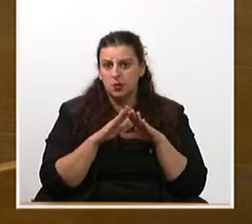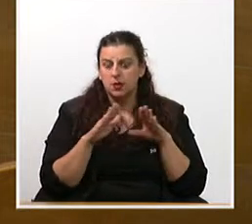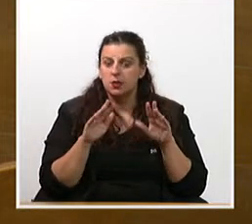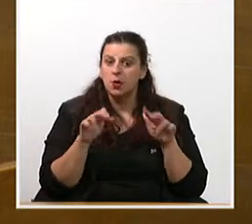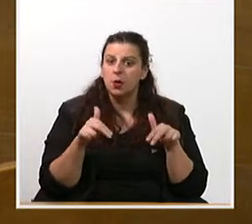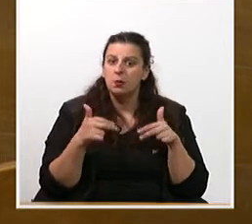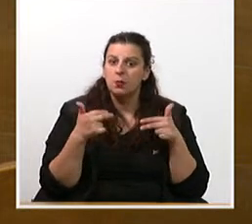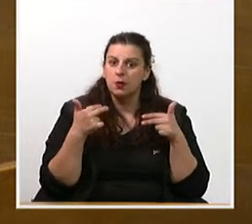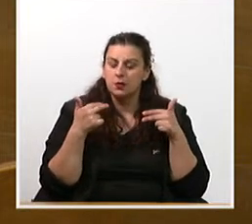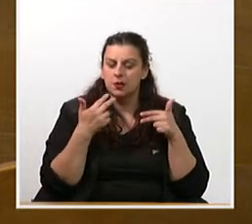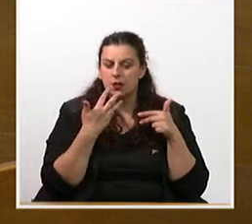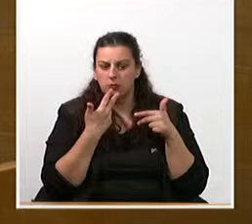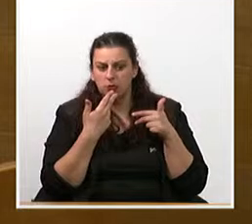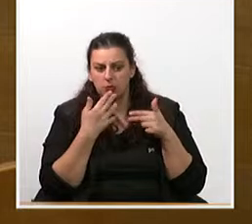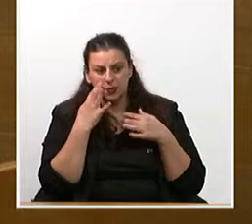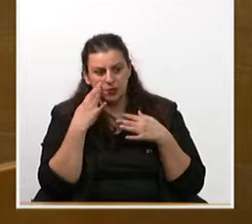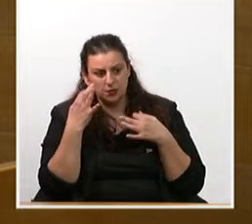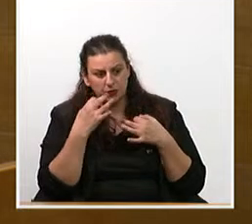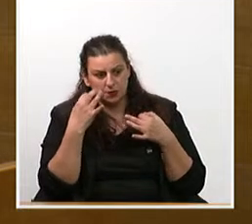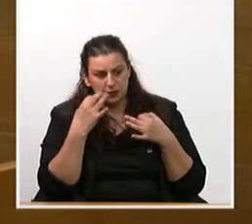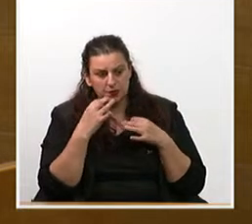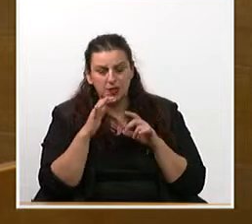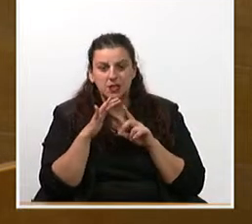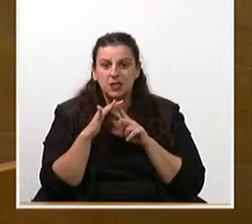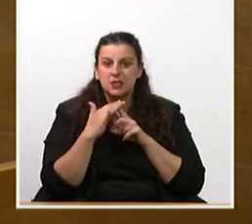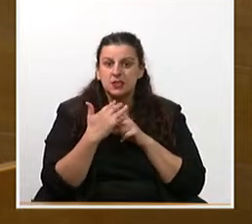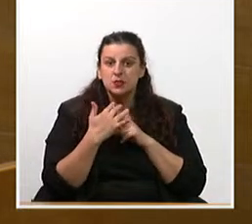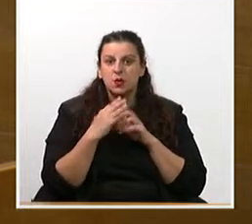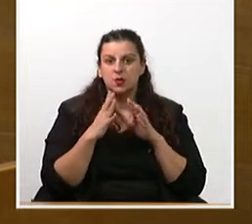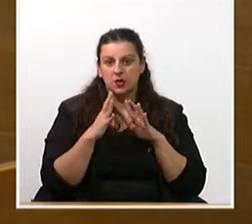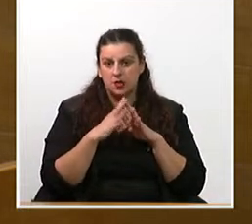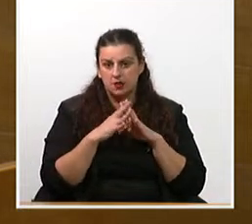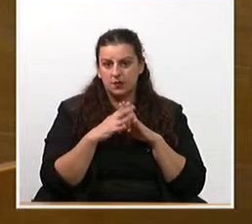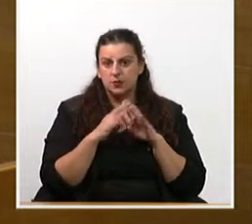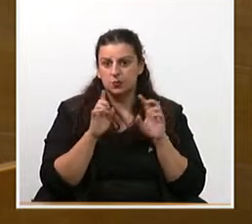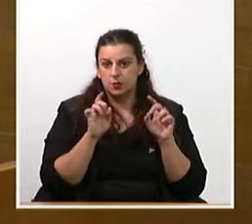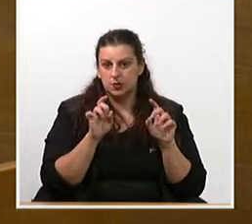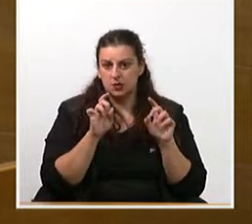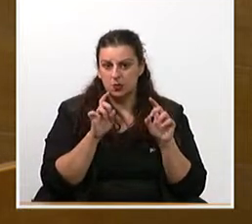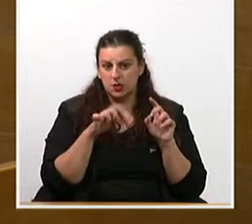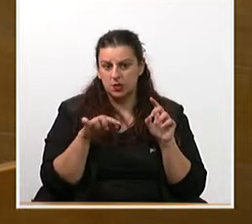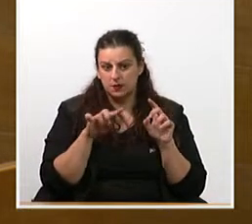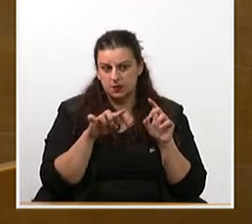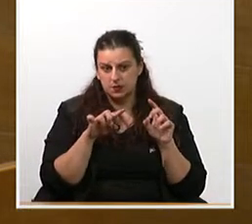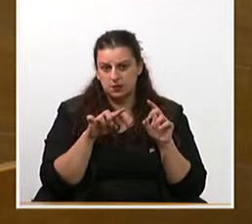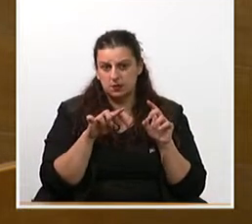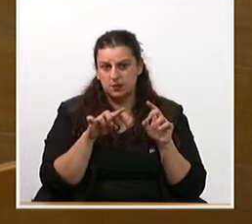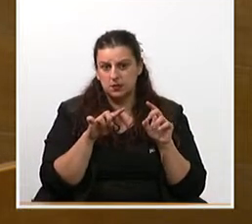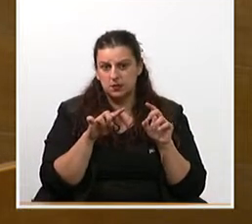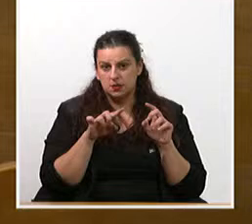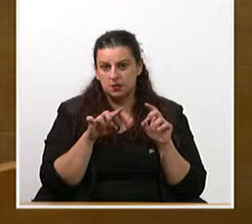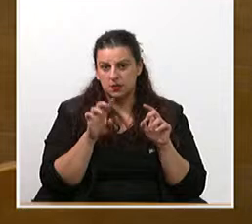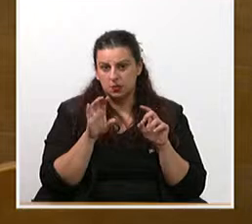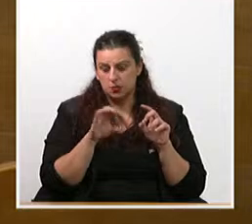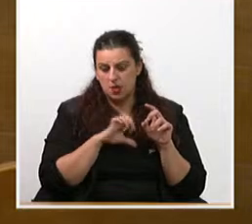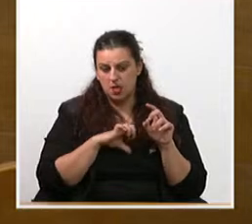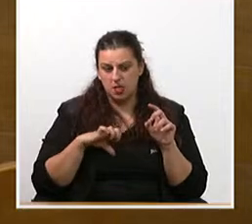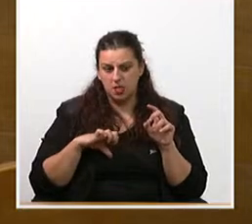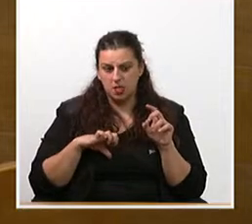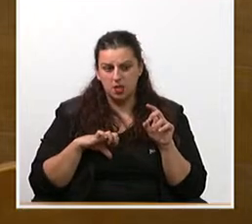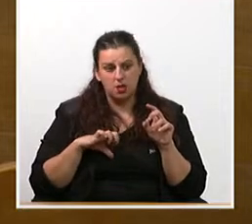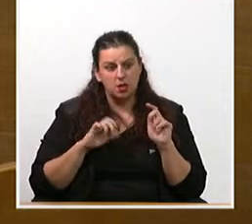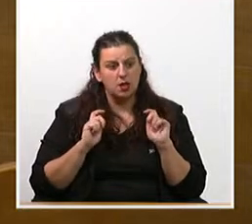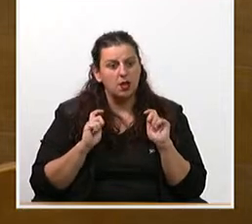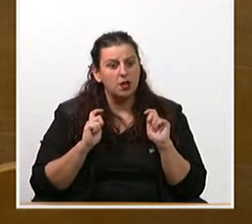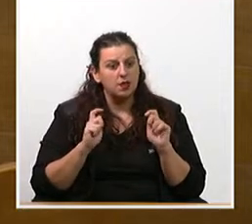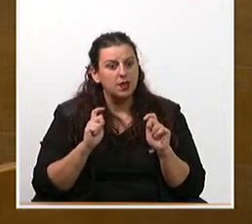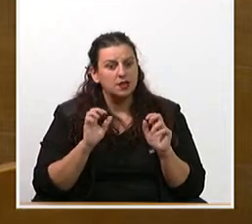tener un conocimiento Real del estado de las infraestructuras educativas en nuestro en nuestra comunidad para dar